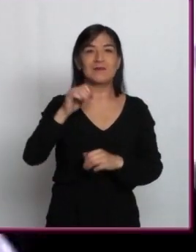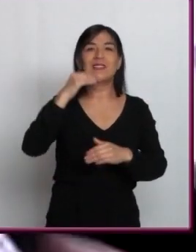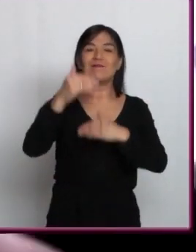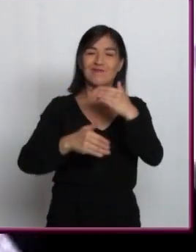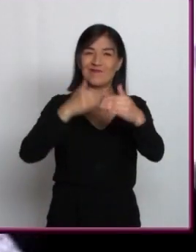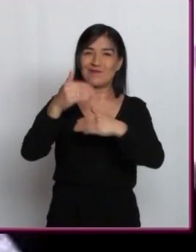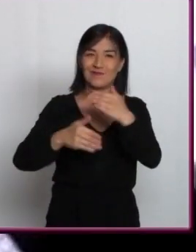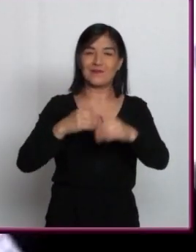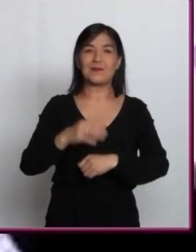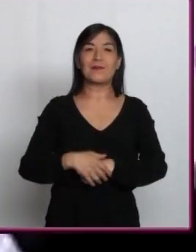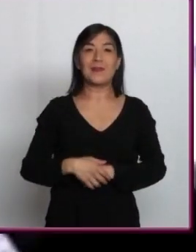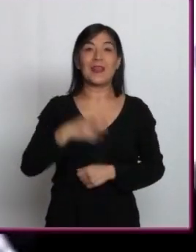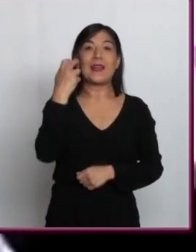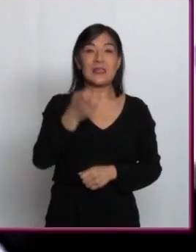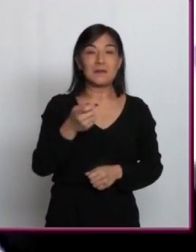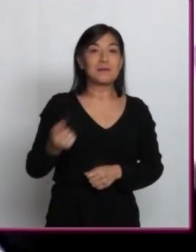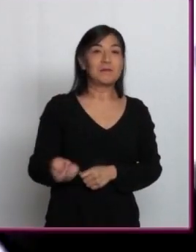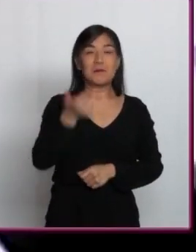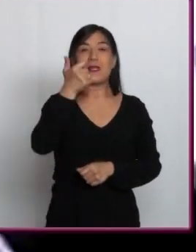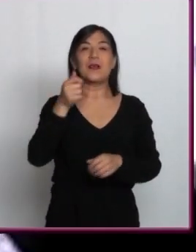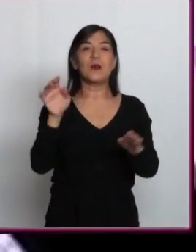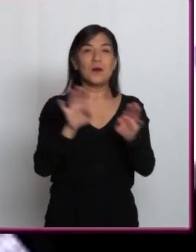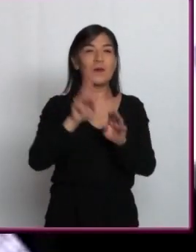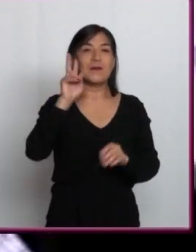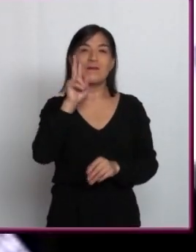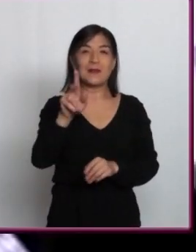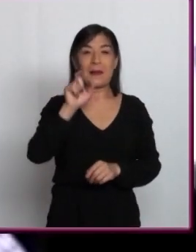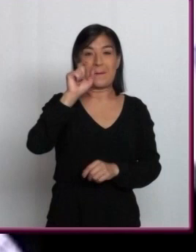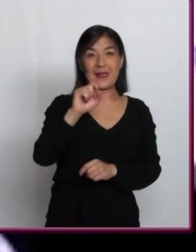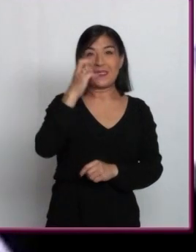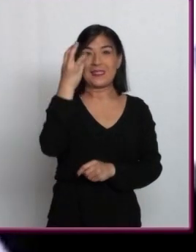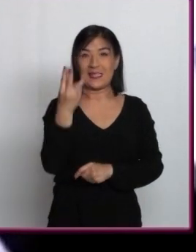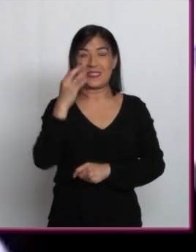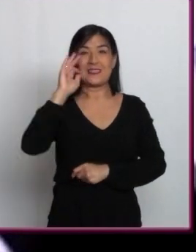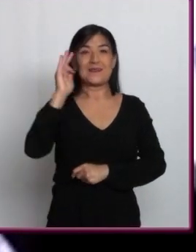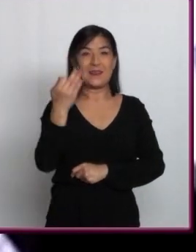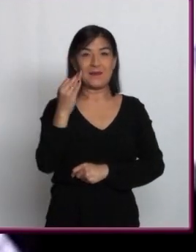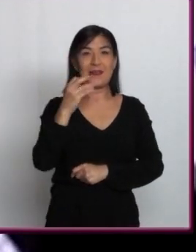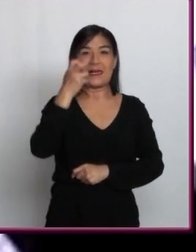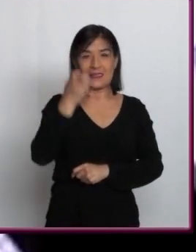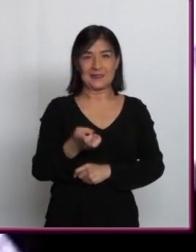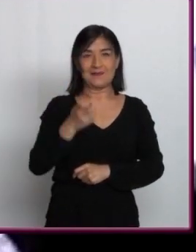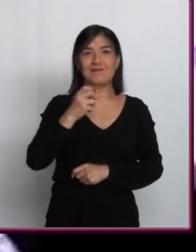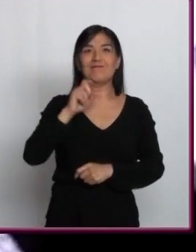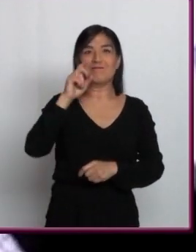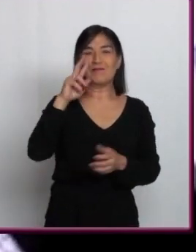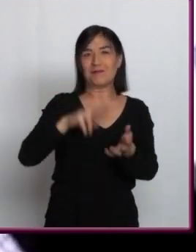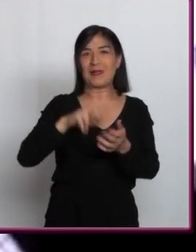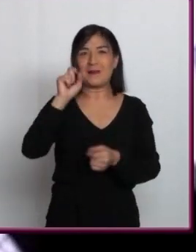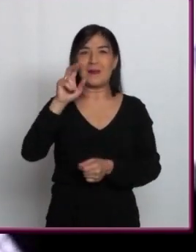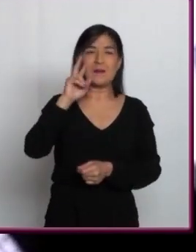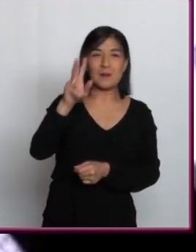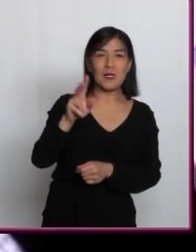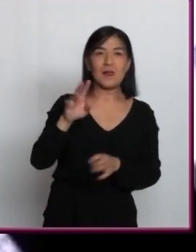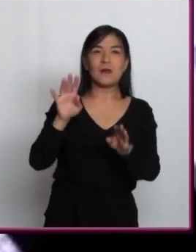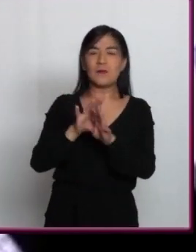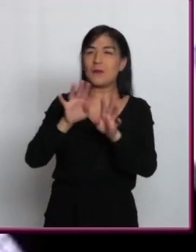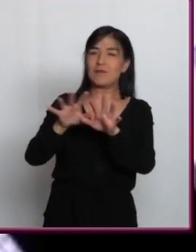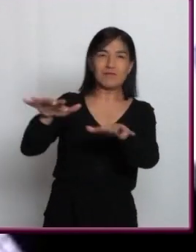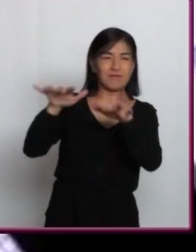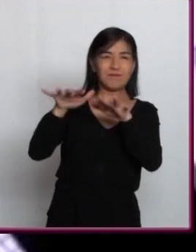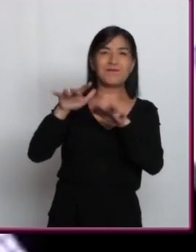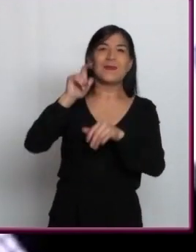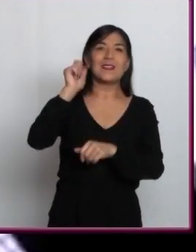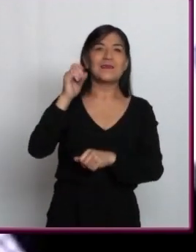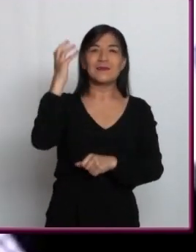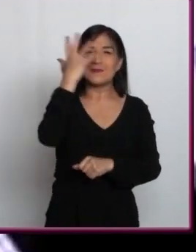etc. Pues esta fue la primera y se dio el 23 de febrero de este año. Lo que tuvo de espectacular es